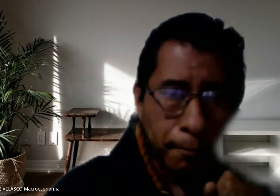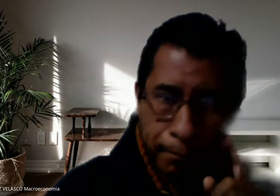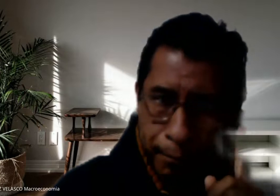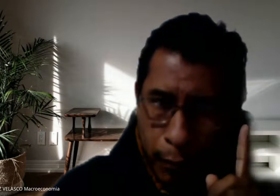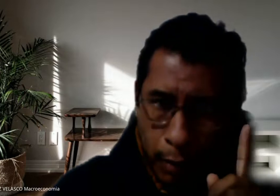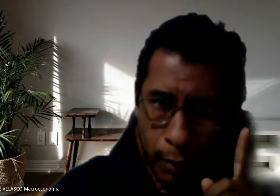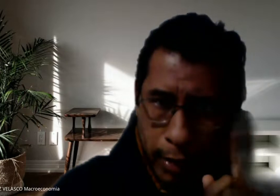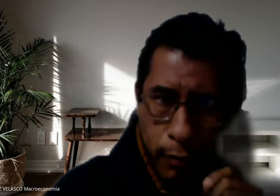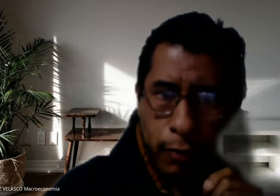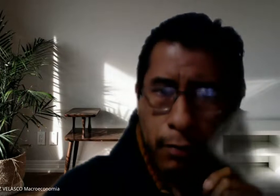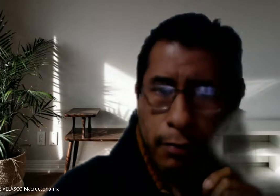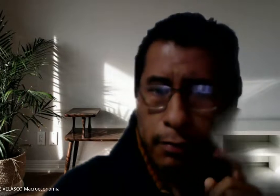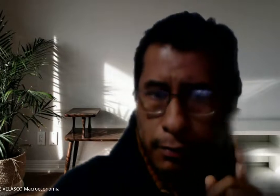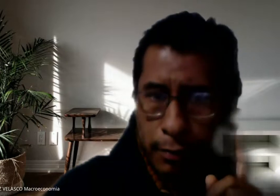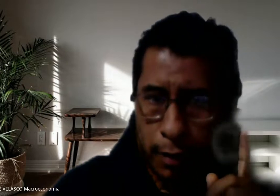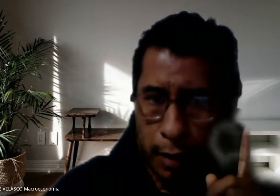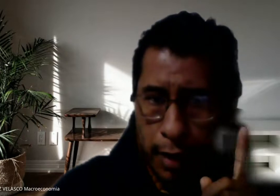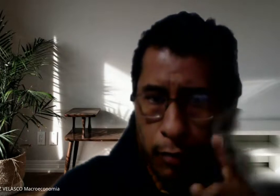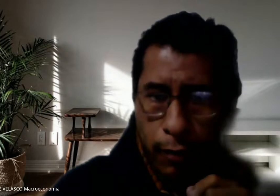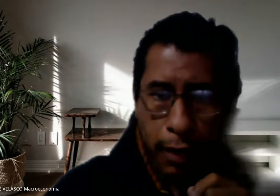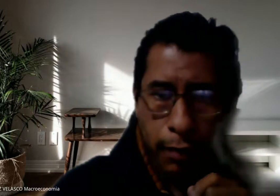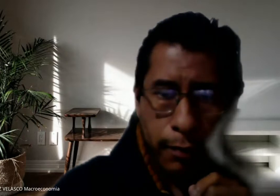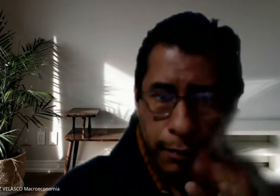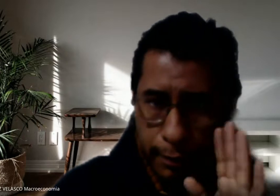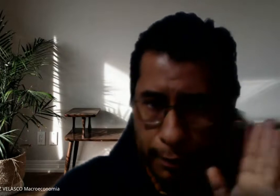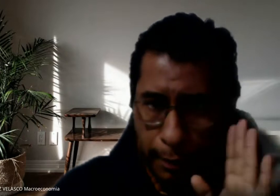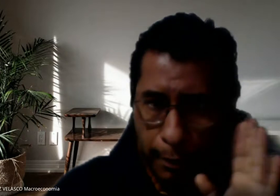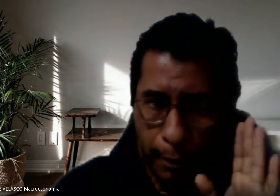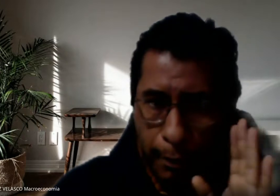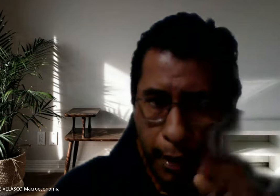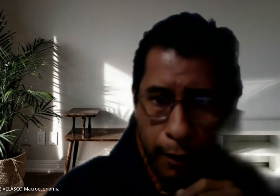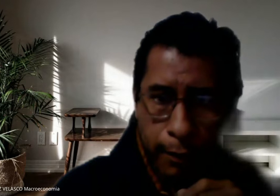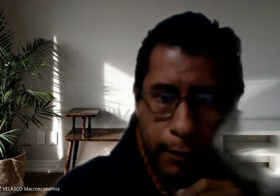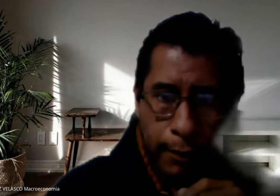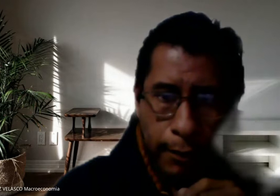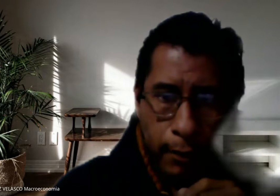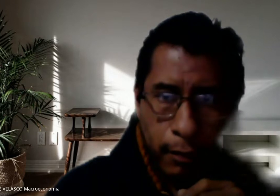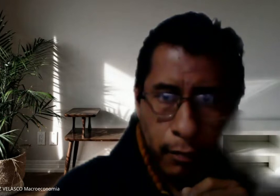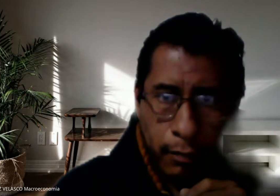Cuídense mucho y seguimos en contacto. Bye.